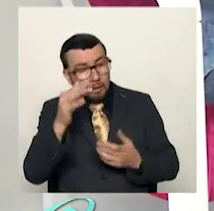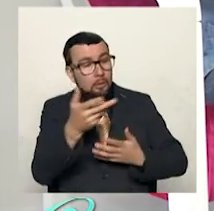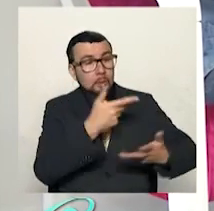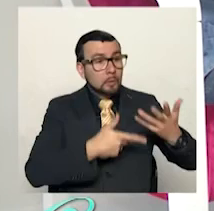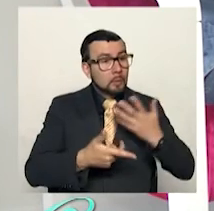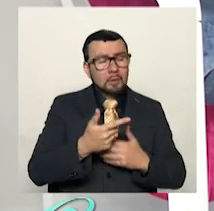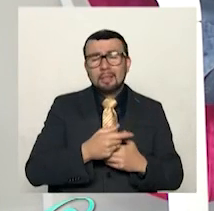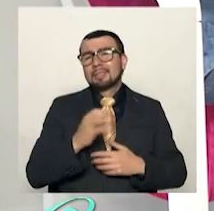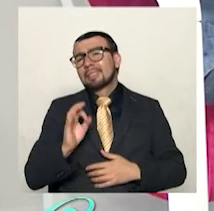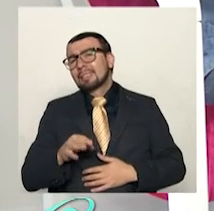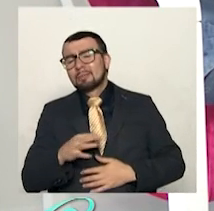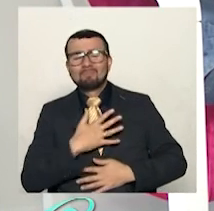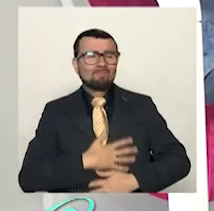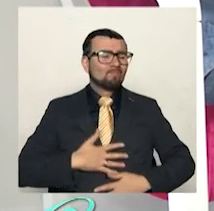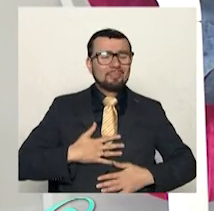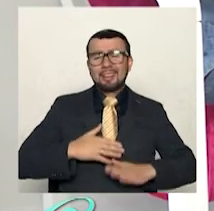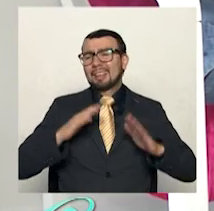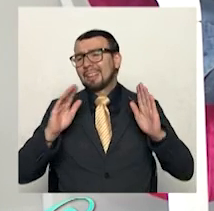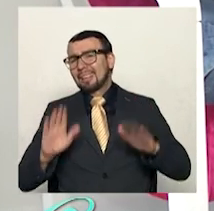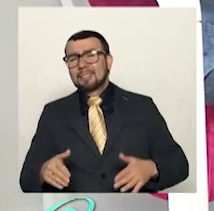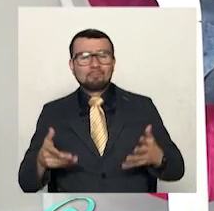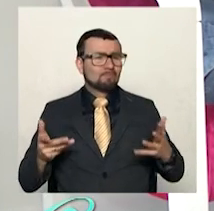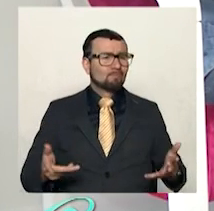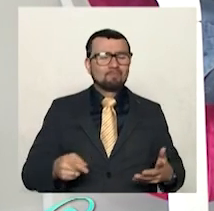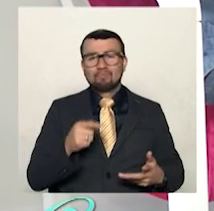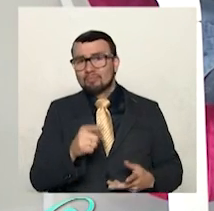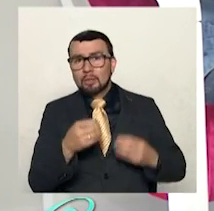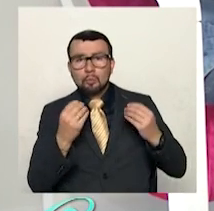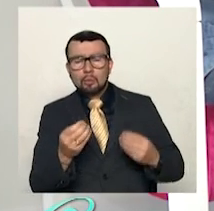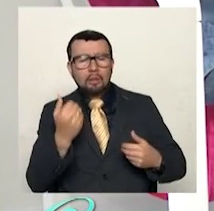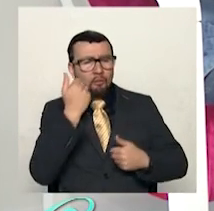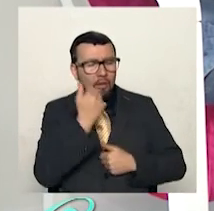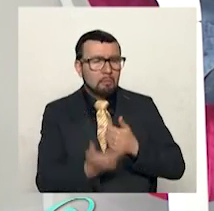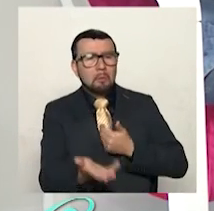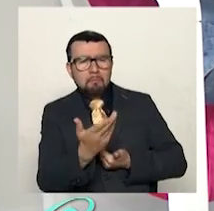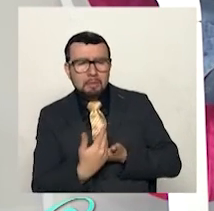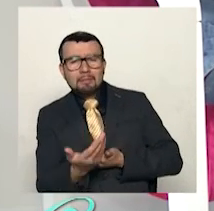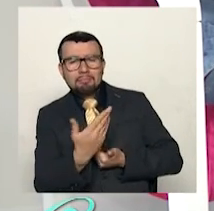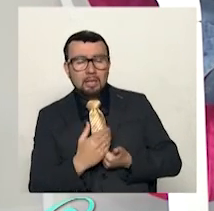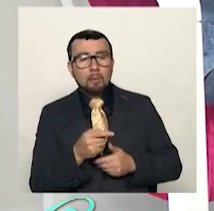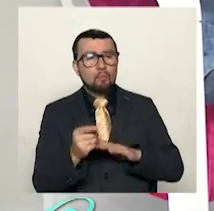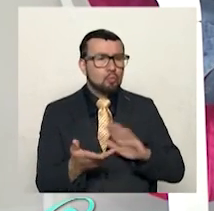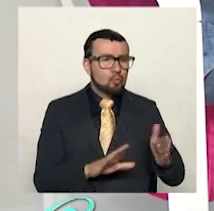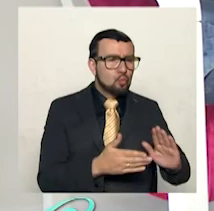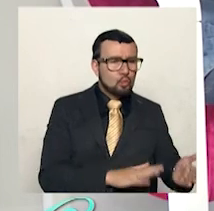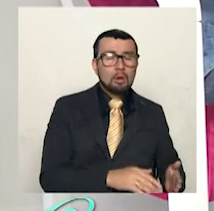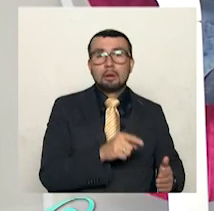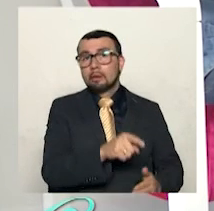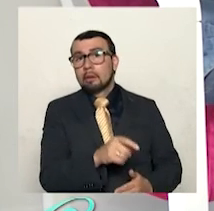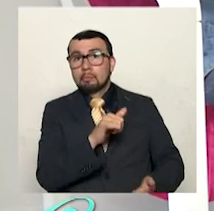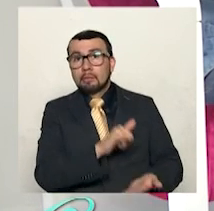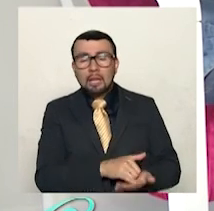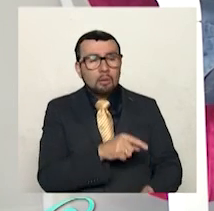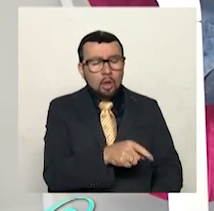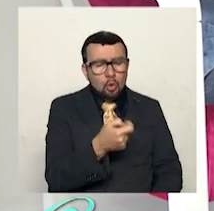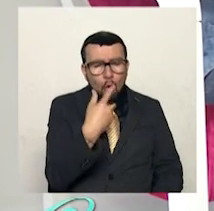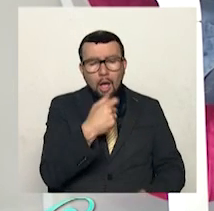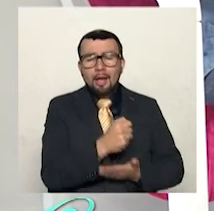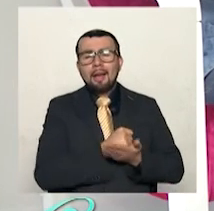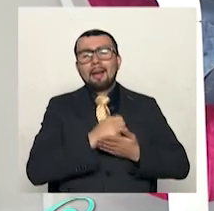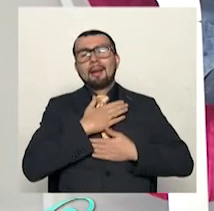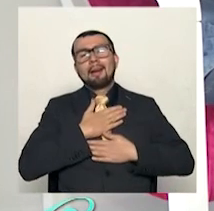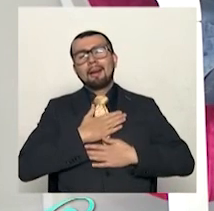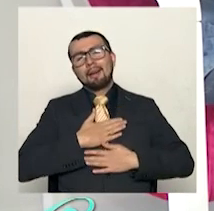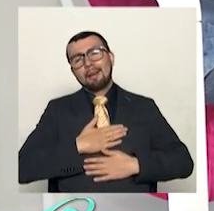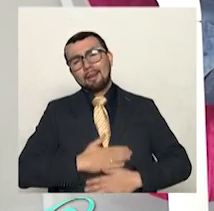sino quejarnos y ver complicaciones y muertes de pacientes que están tomando pasticas para